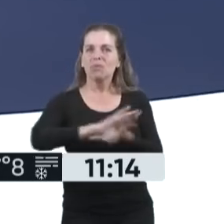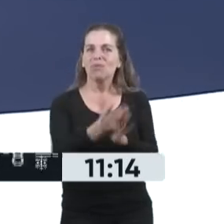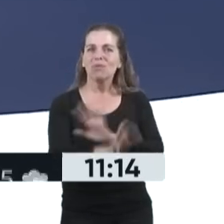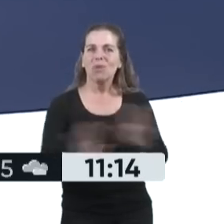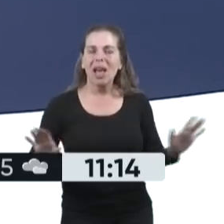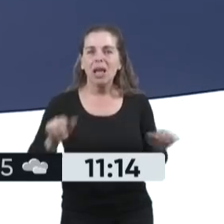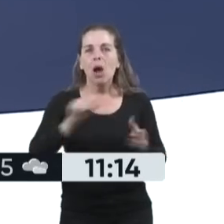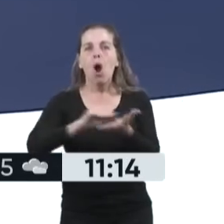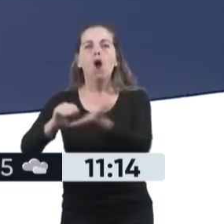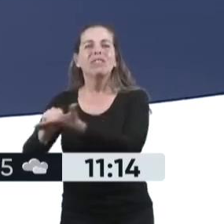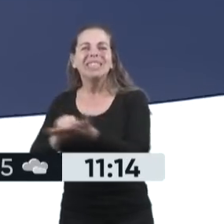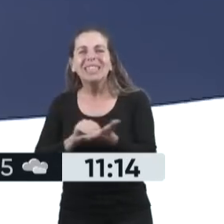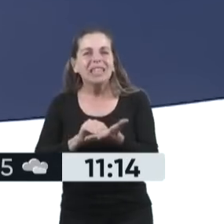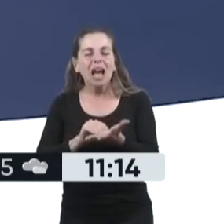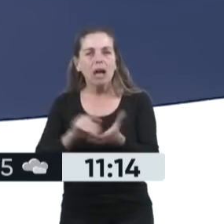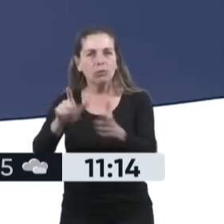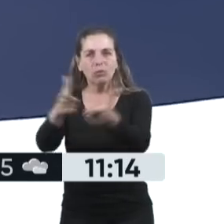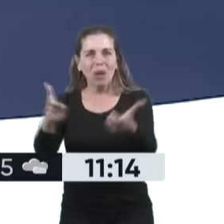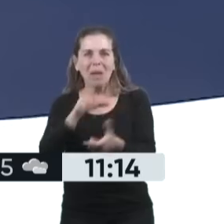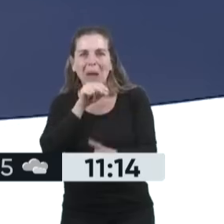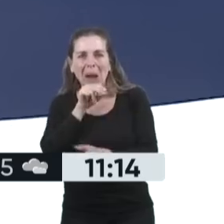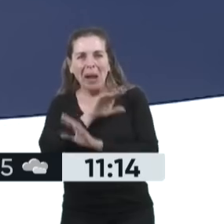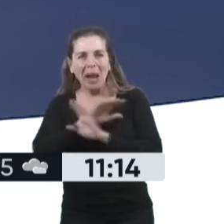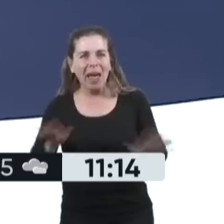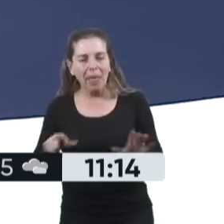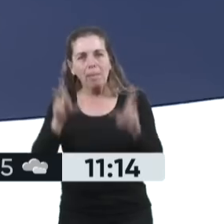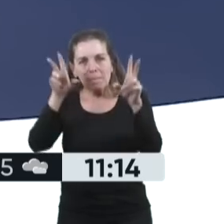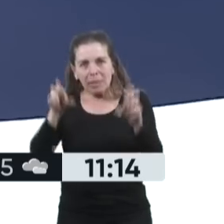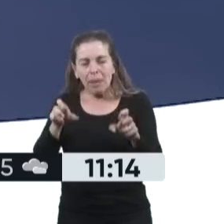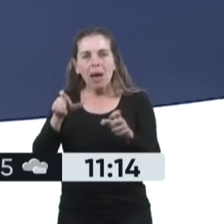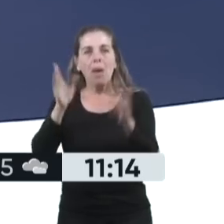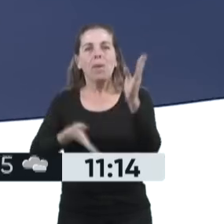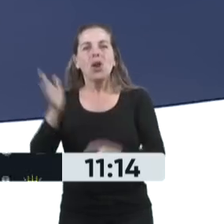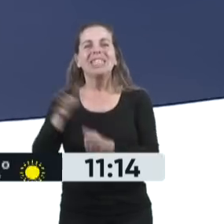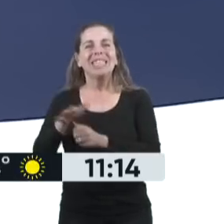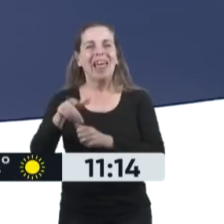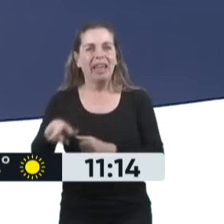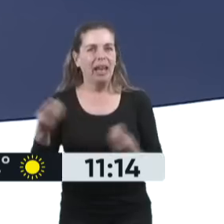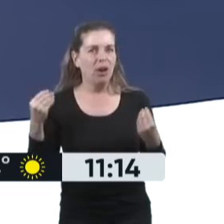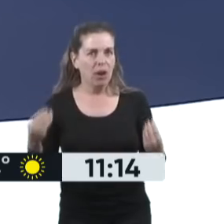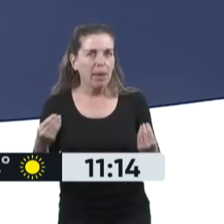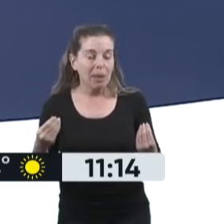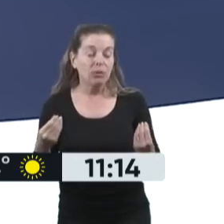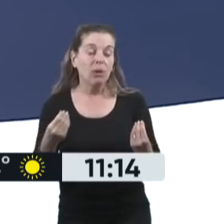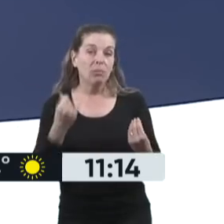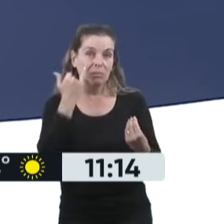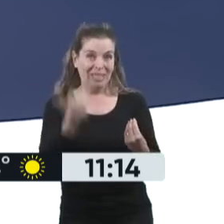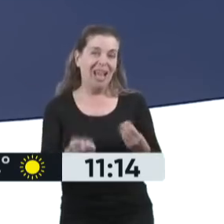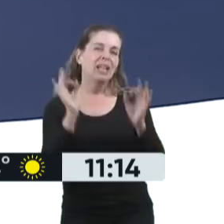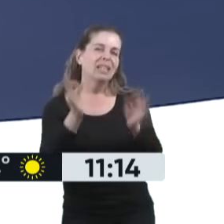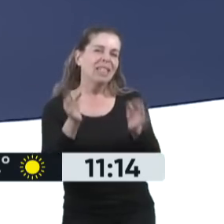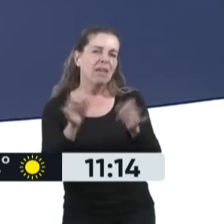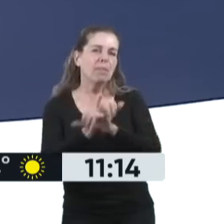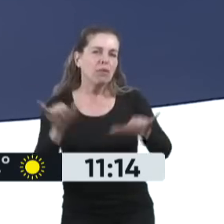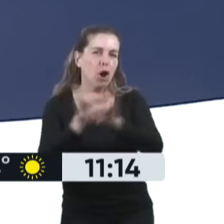oficina institucional para ocuparse de los problemas de la violencia de género. A partir de los tristes sucesos que hemos